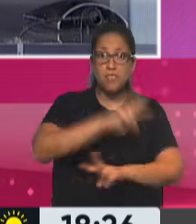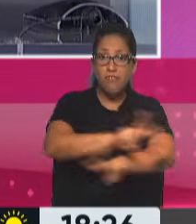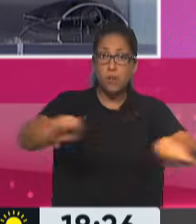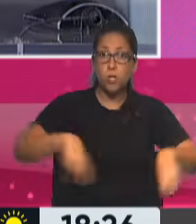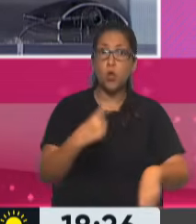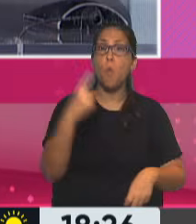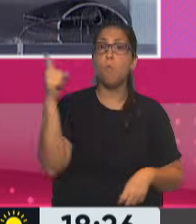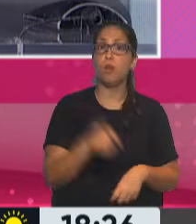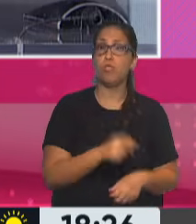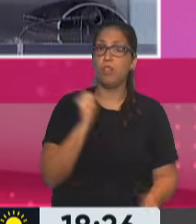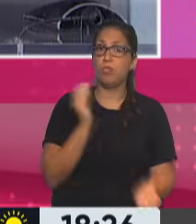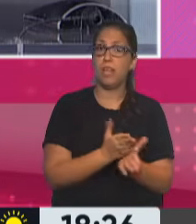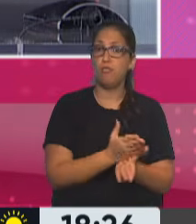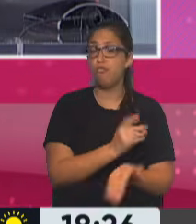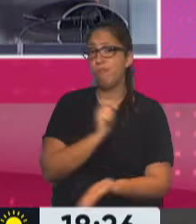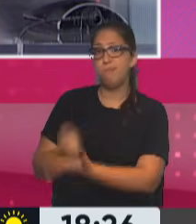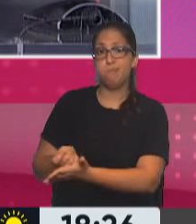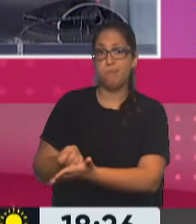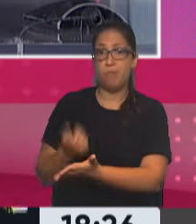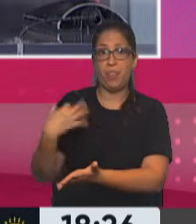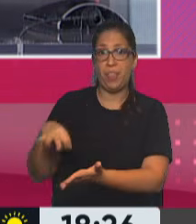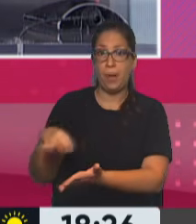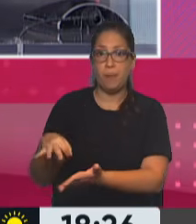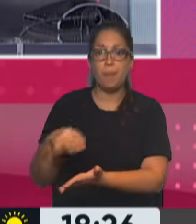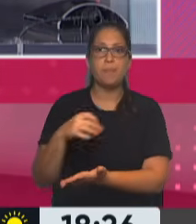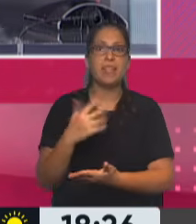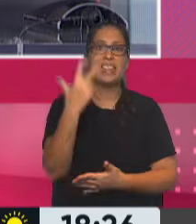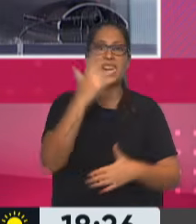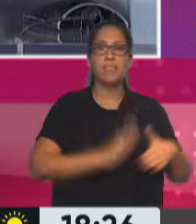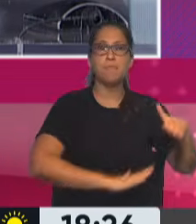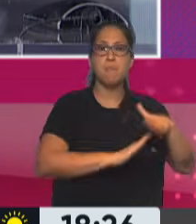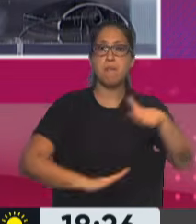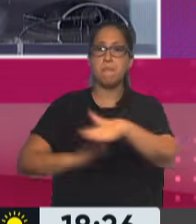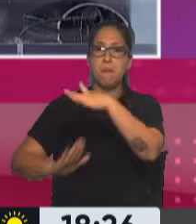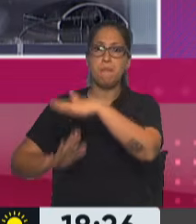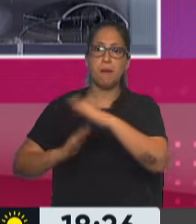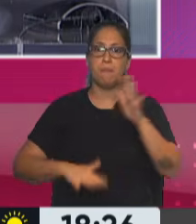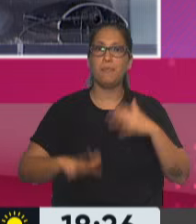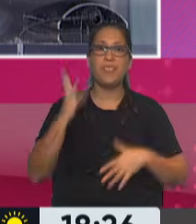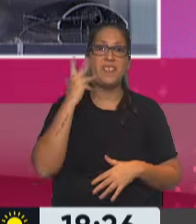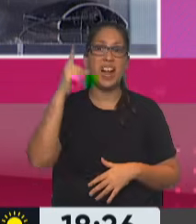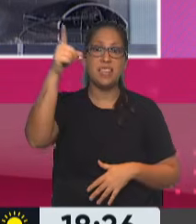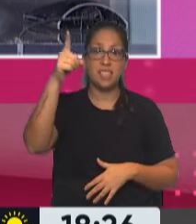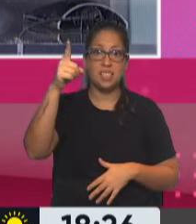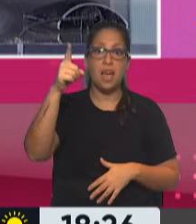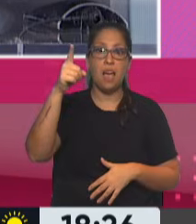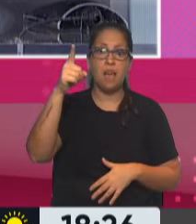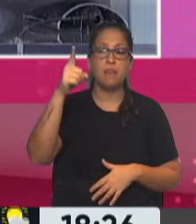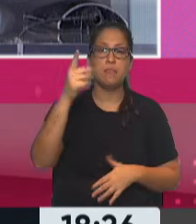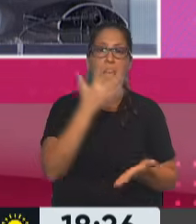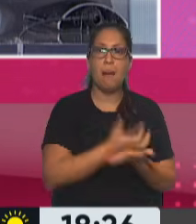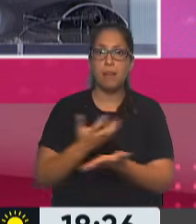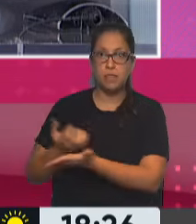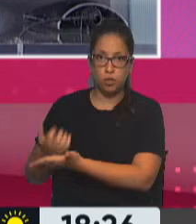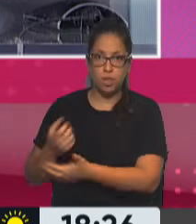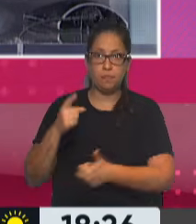hablando básicamente de emporios tecnológicos como los 3 que están siendo estigmatizados en el caso francés, que se refieren a las aplicaciones, por